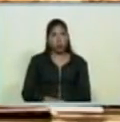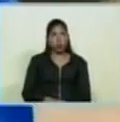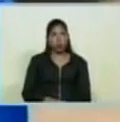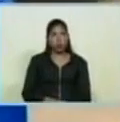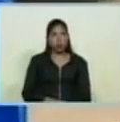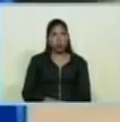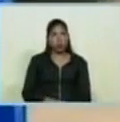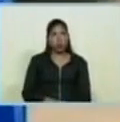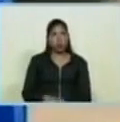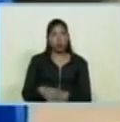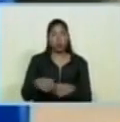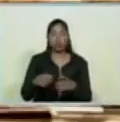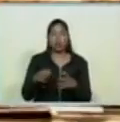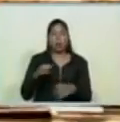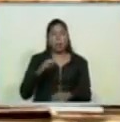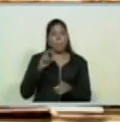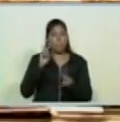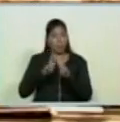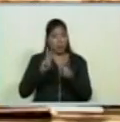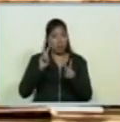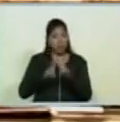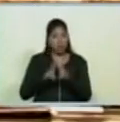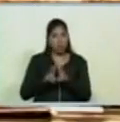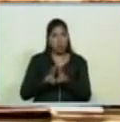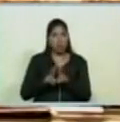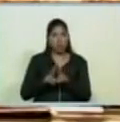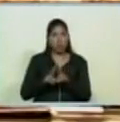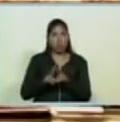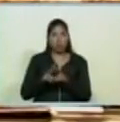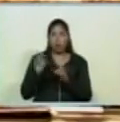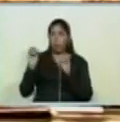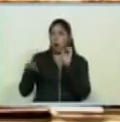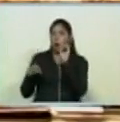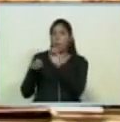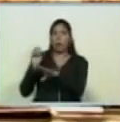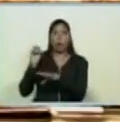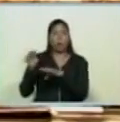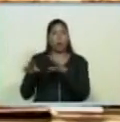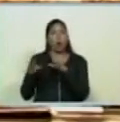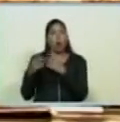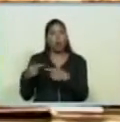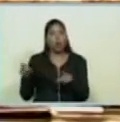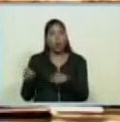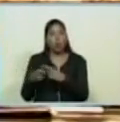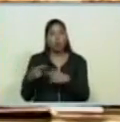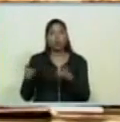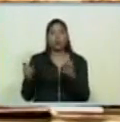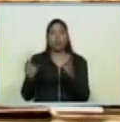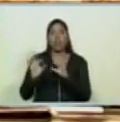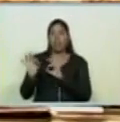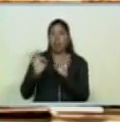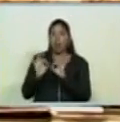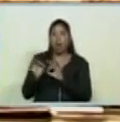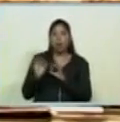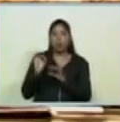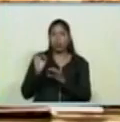Nuevo, Barrio Tricolor, llega la Gran Misión Vivienda Venezuela, llega todo, llega el teatro, llega la música, llega todo.